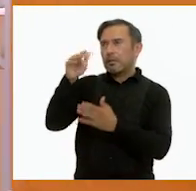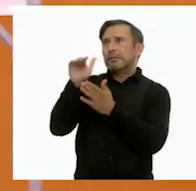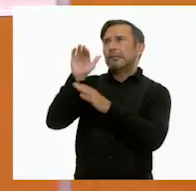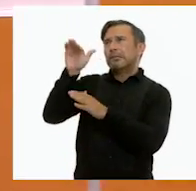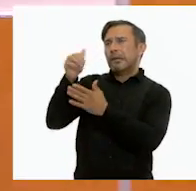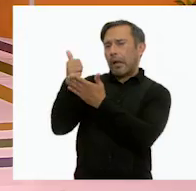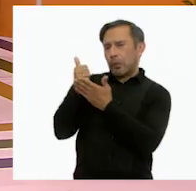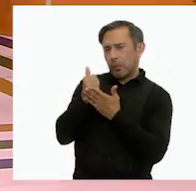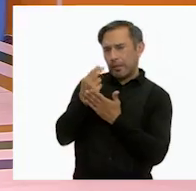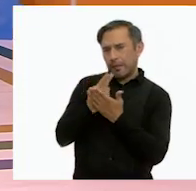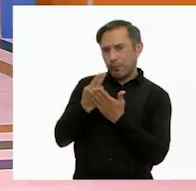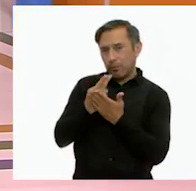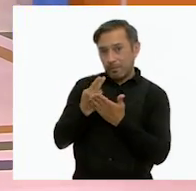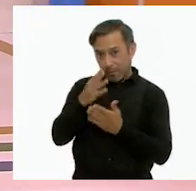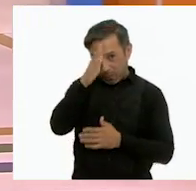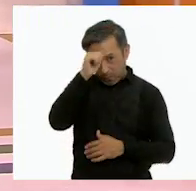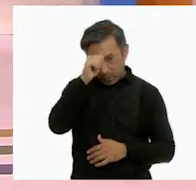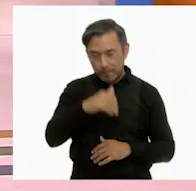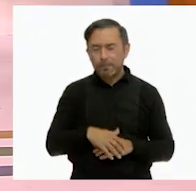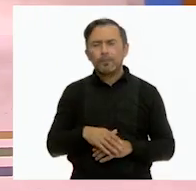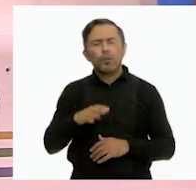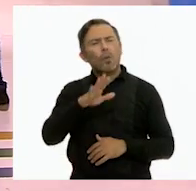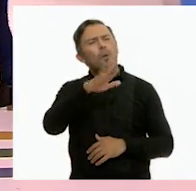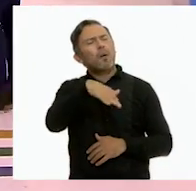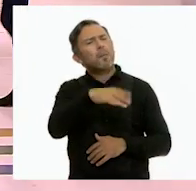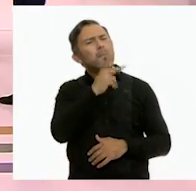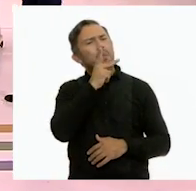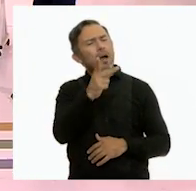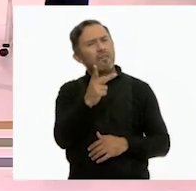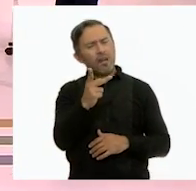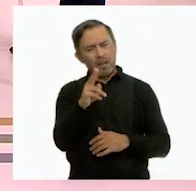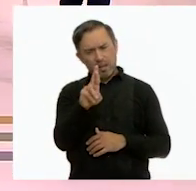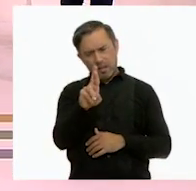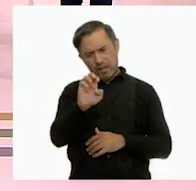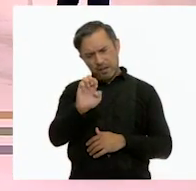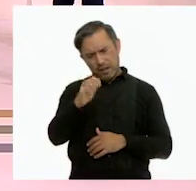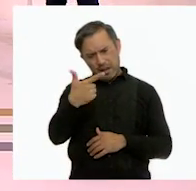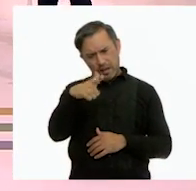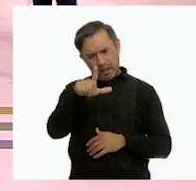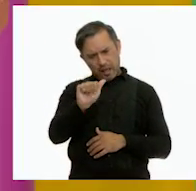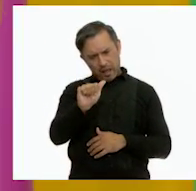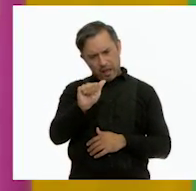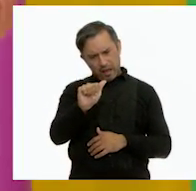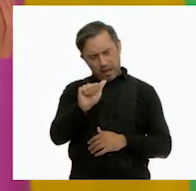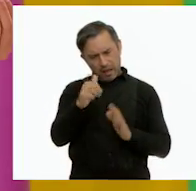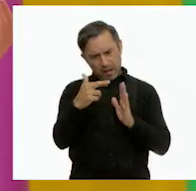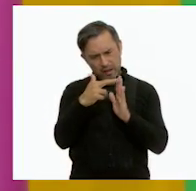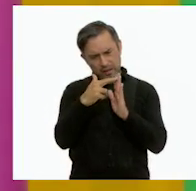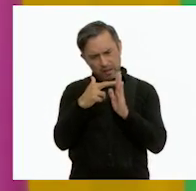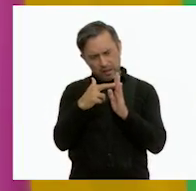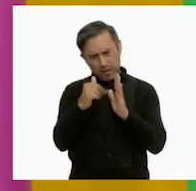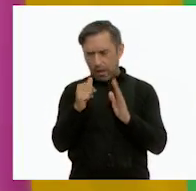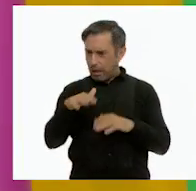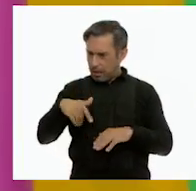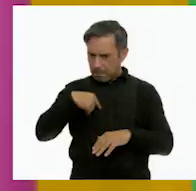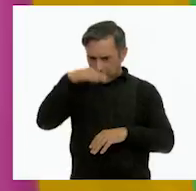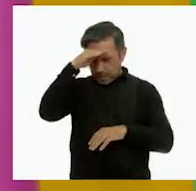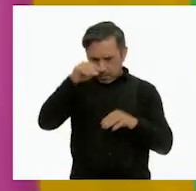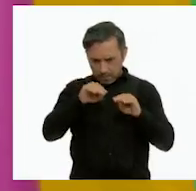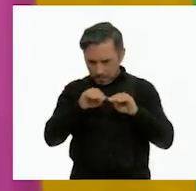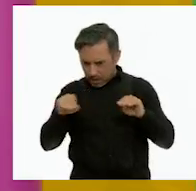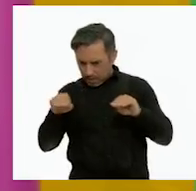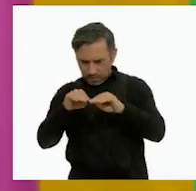maestra, entonces, la palabra regla no solo se aplica al instrumento que viene numerado y que nos sirve para